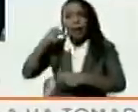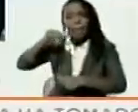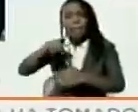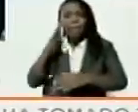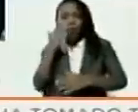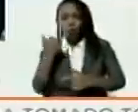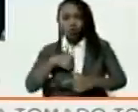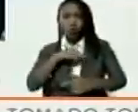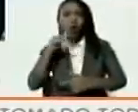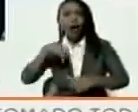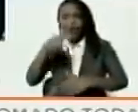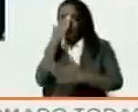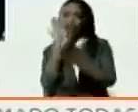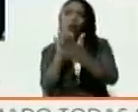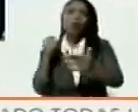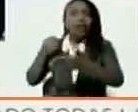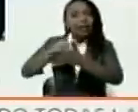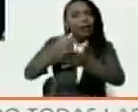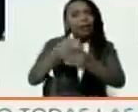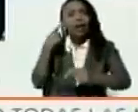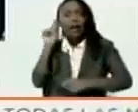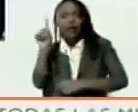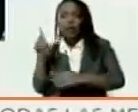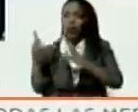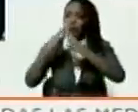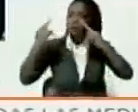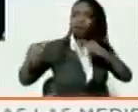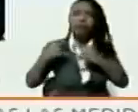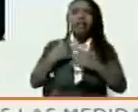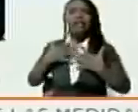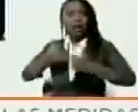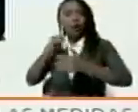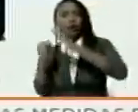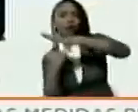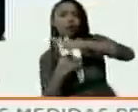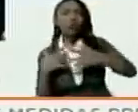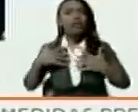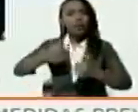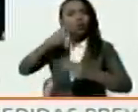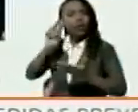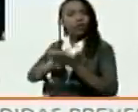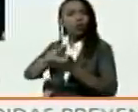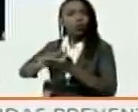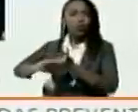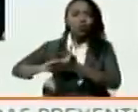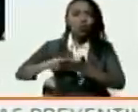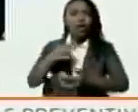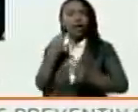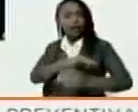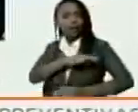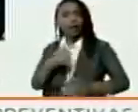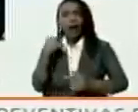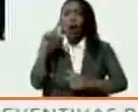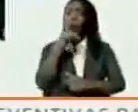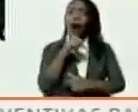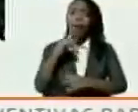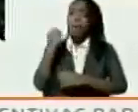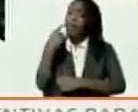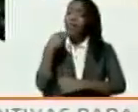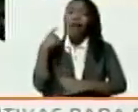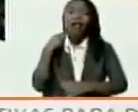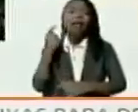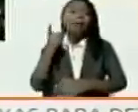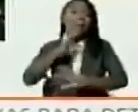hemos enfrentado, de ataques a un almacén de salud del Instituto Venezolano de los Seguros Sociales que nos dejó sin medicina durante